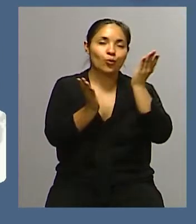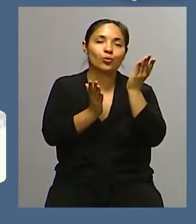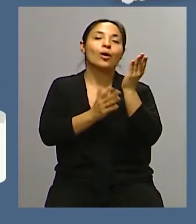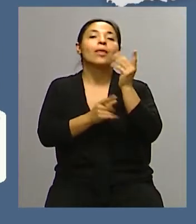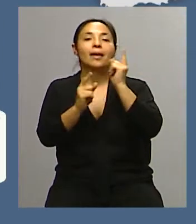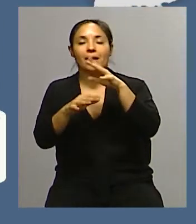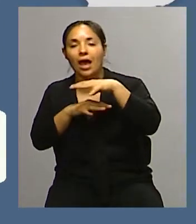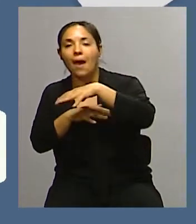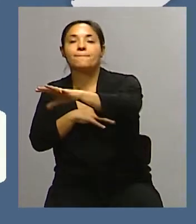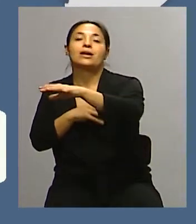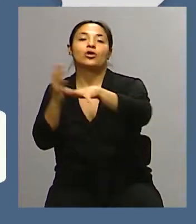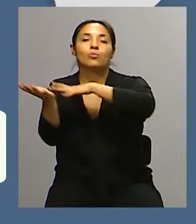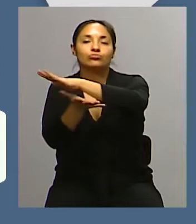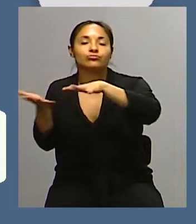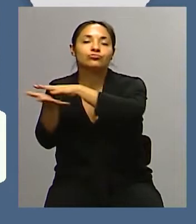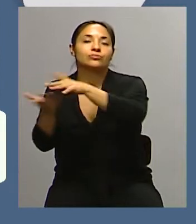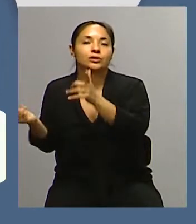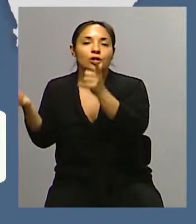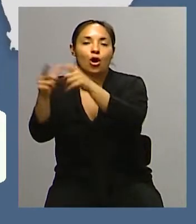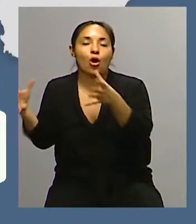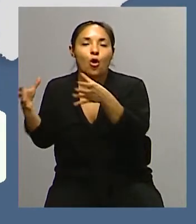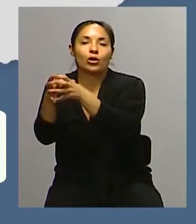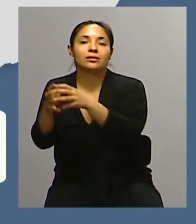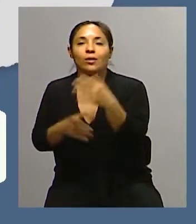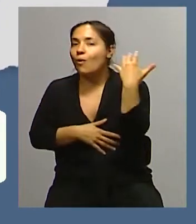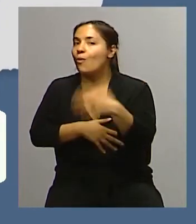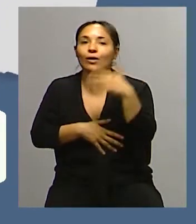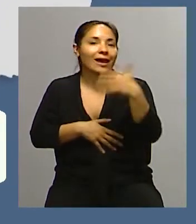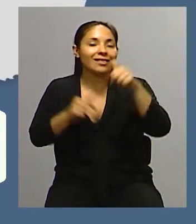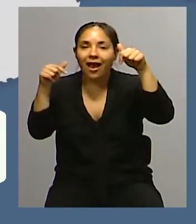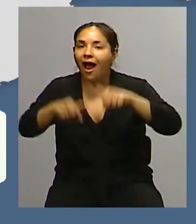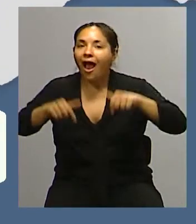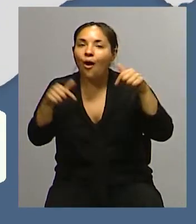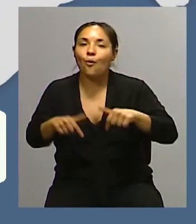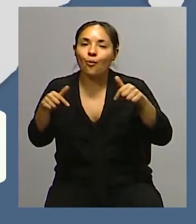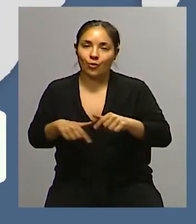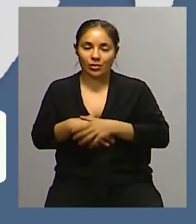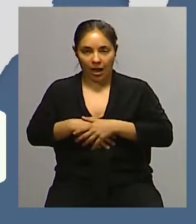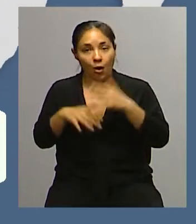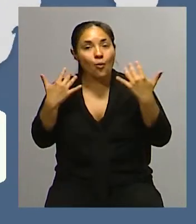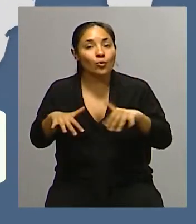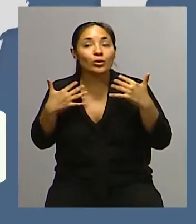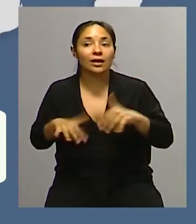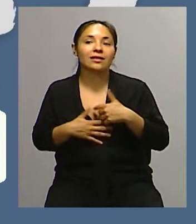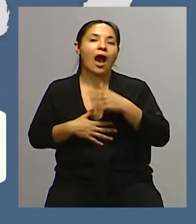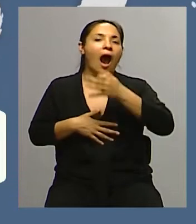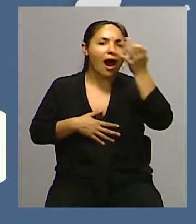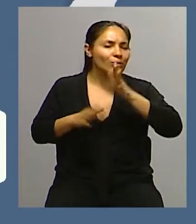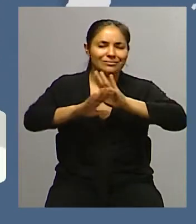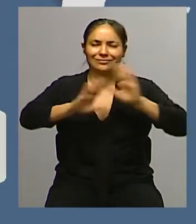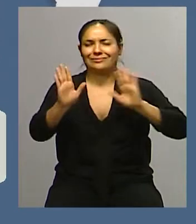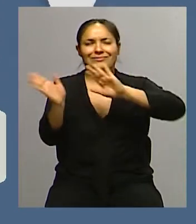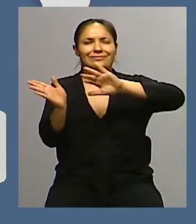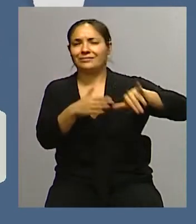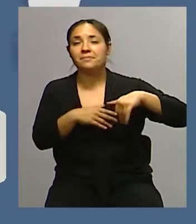organizaciones civiles, sabemos que es urgente la acción ahora. Es urgente dejar de hablar, eso nos lo recuerdan mucho